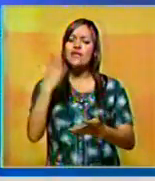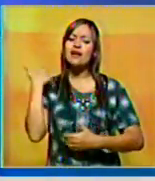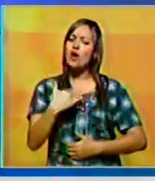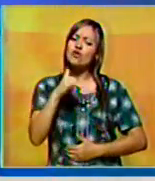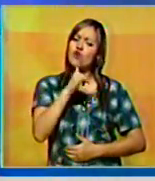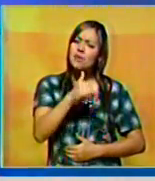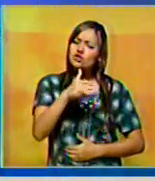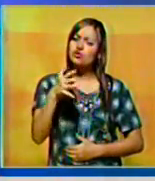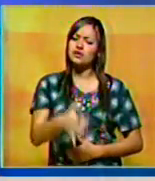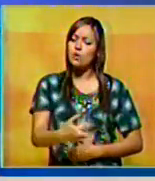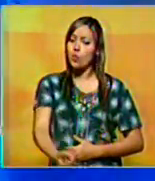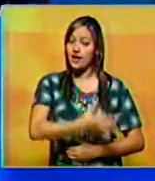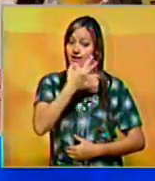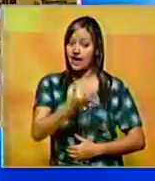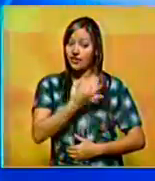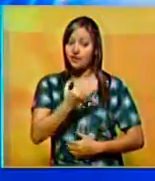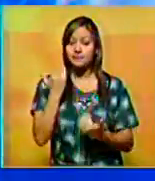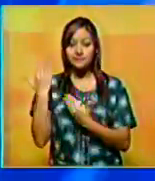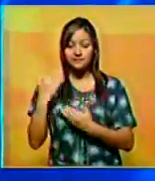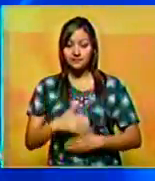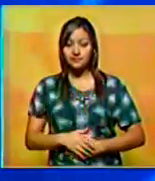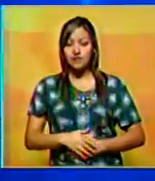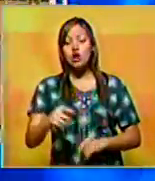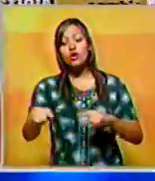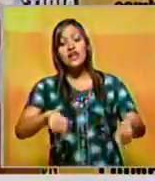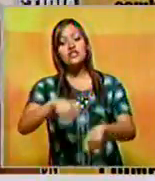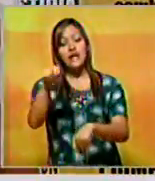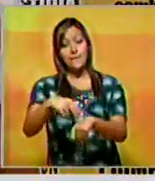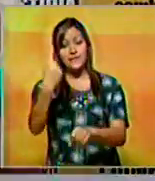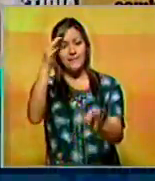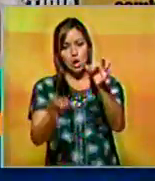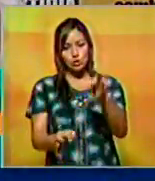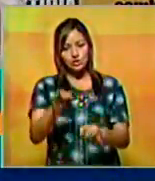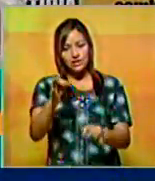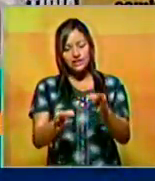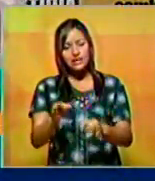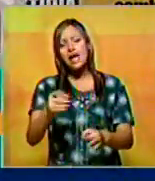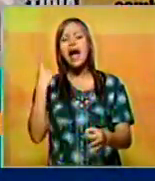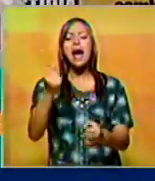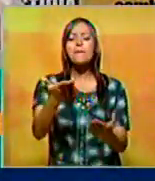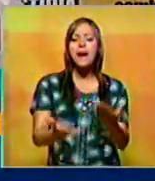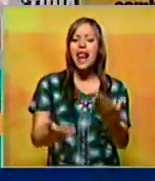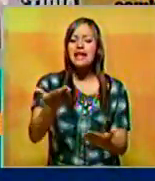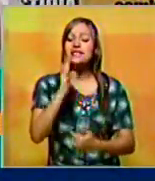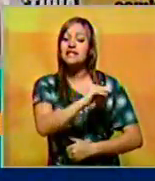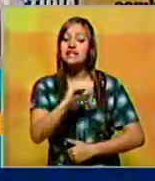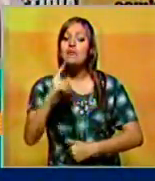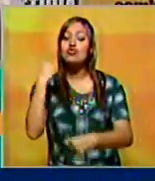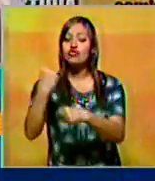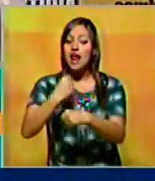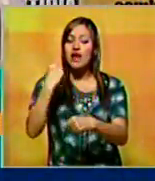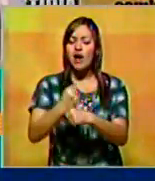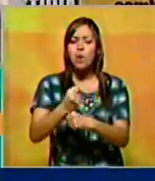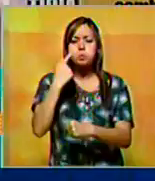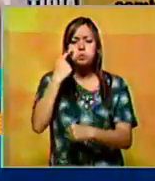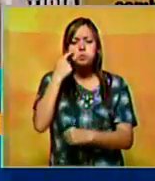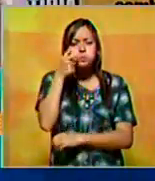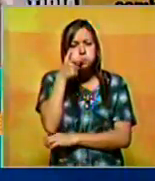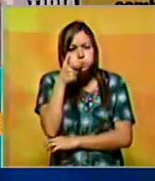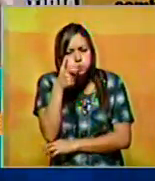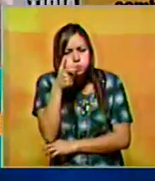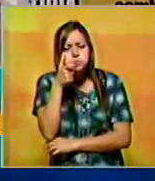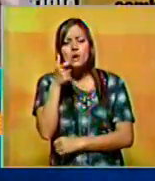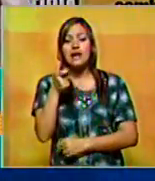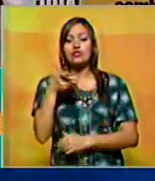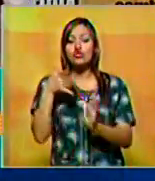nos trae el reporte. Buenas tardes, Claudia. Adelante. El coordinador nacional de Primero Justicia, Julio Borges, presentó un balance de su llamada Operación Lupa en el sector vivienda.